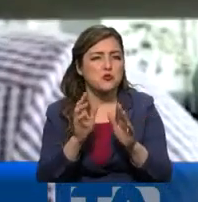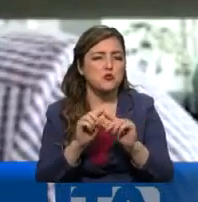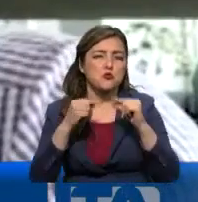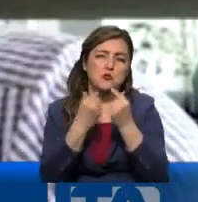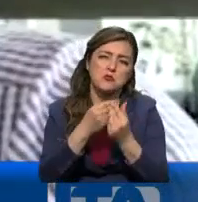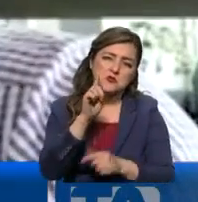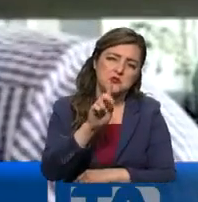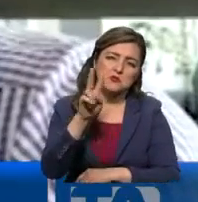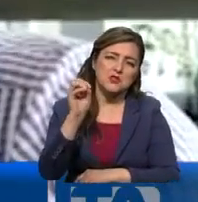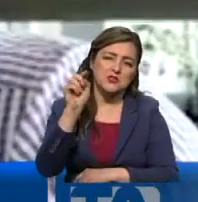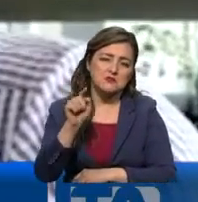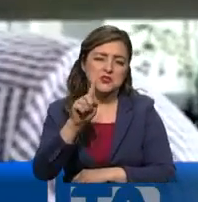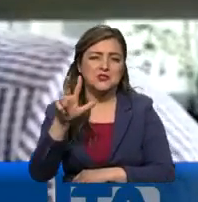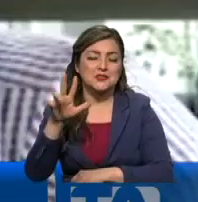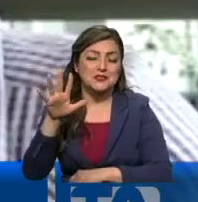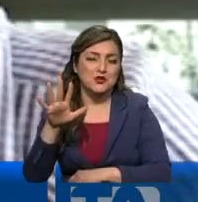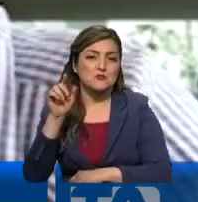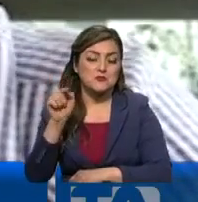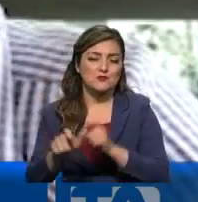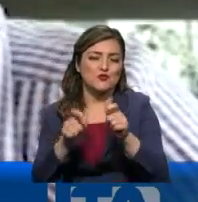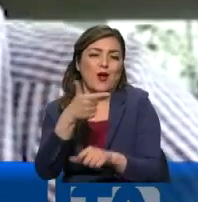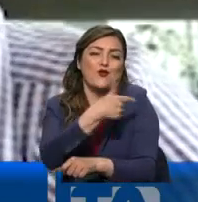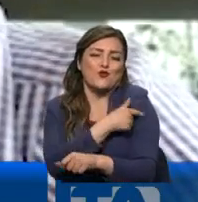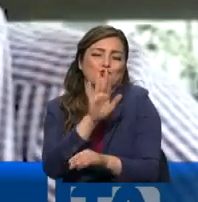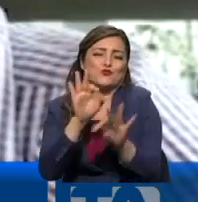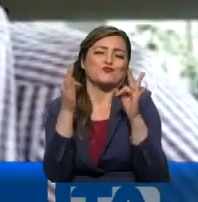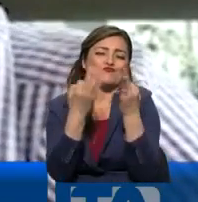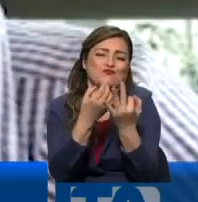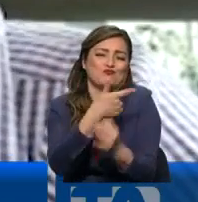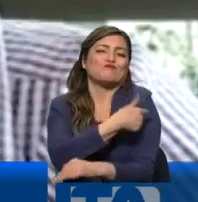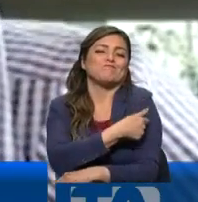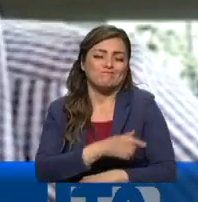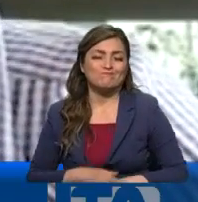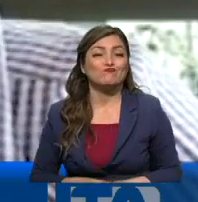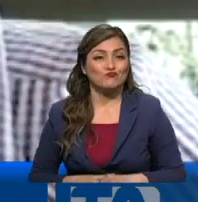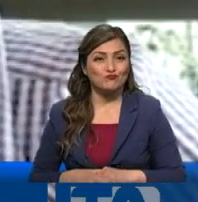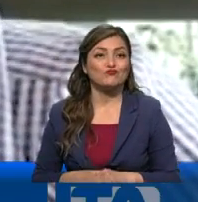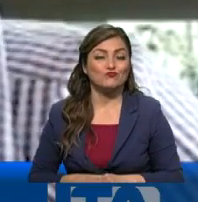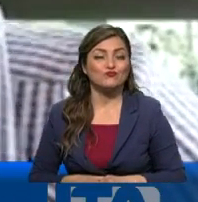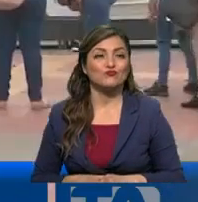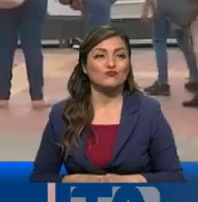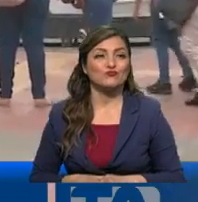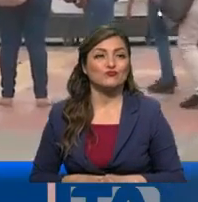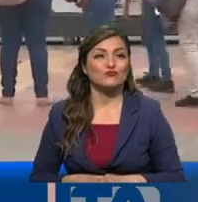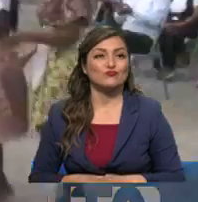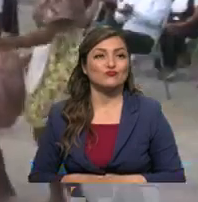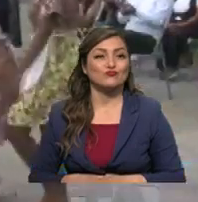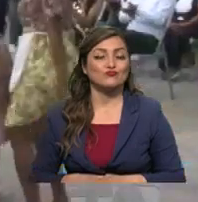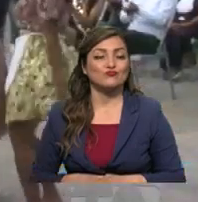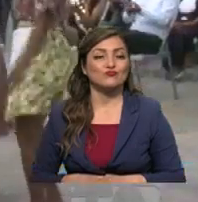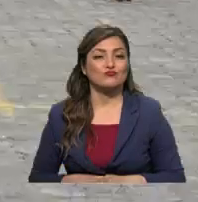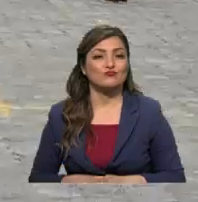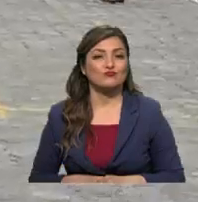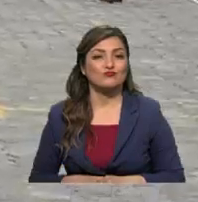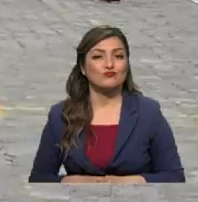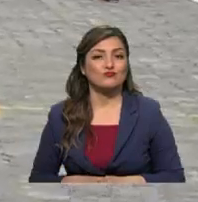que sean 120.000, 135.000 personas ya vacunadas, inoculadas. Sin embargo, dicen que si bien